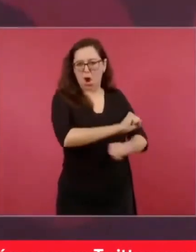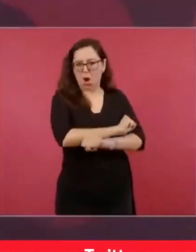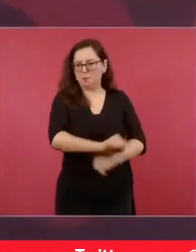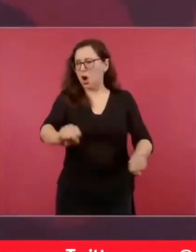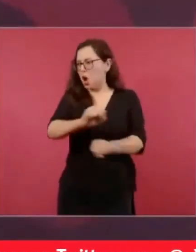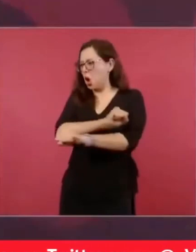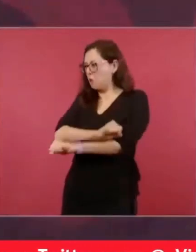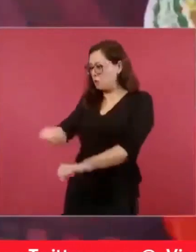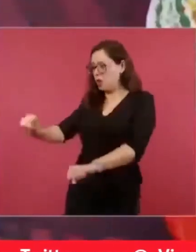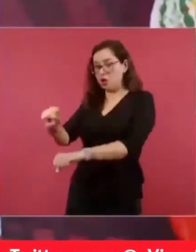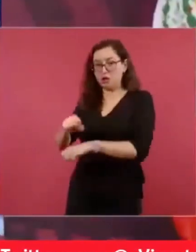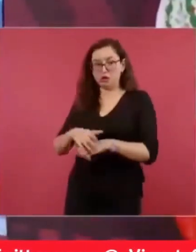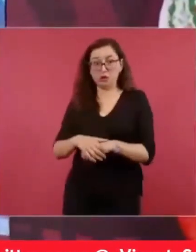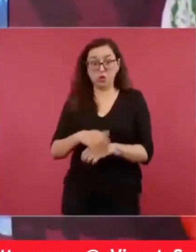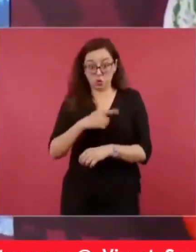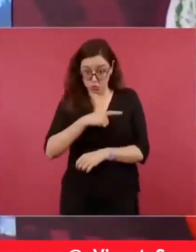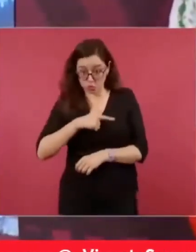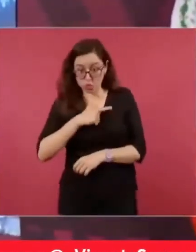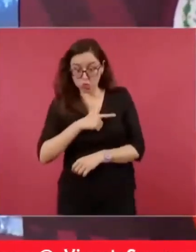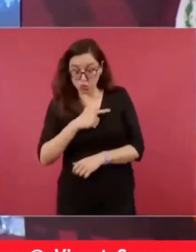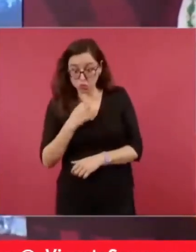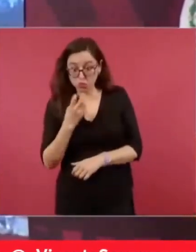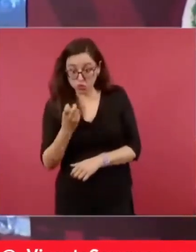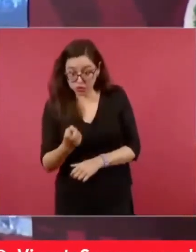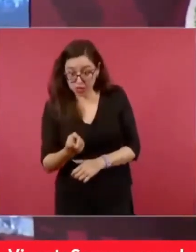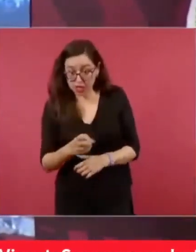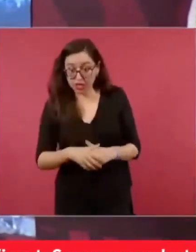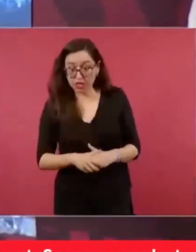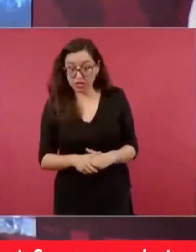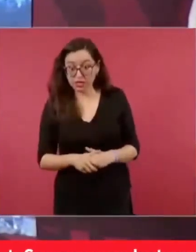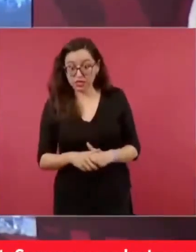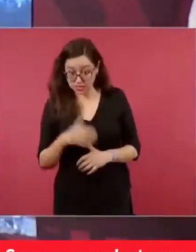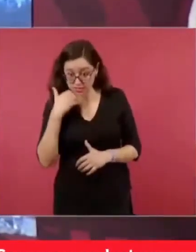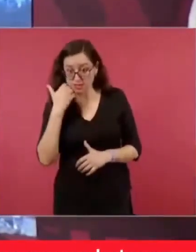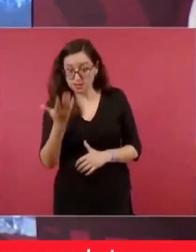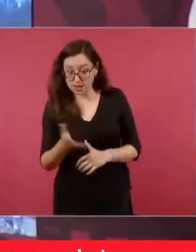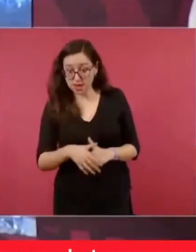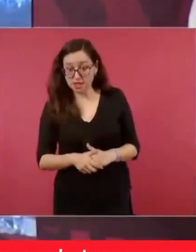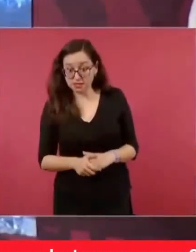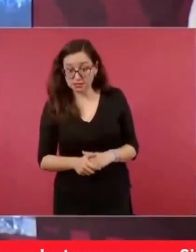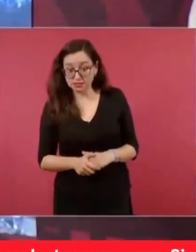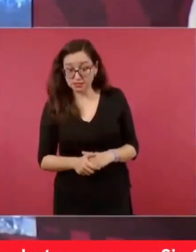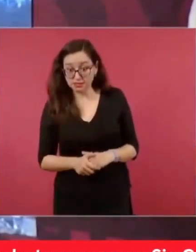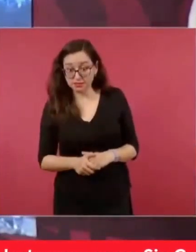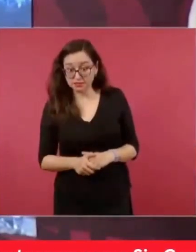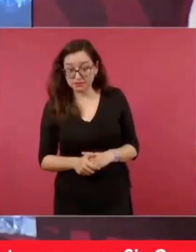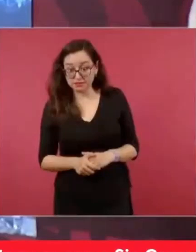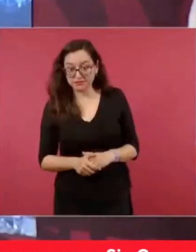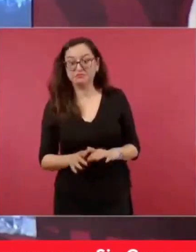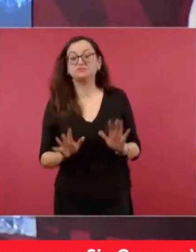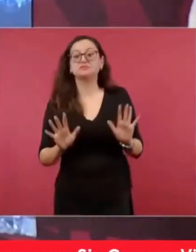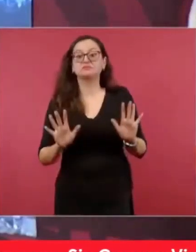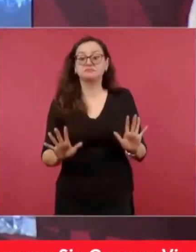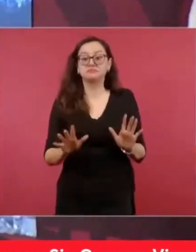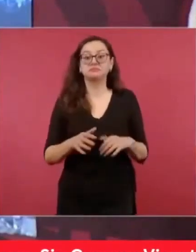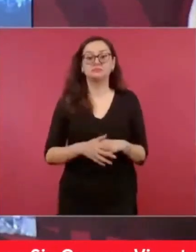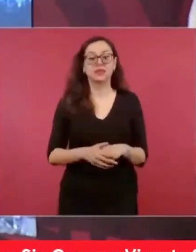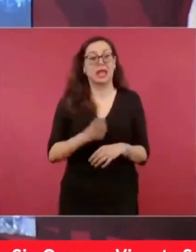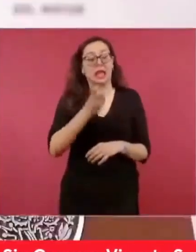o lo van a ver en Televisa ni en las mesas de análisis desde que estamos no hemos dado un